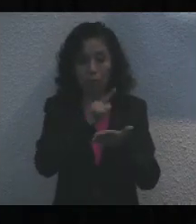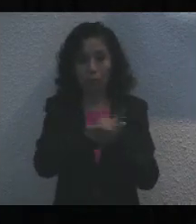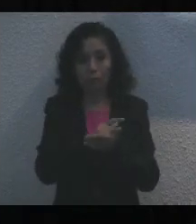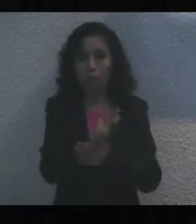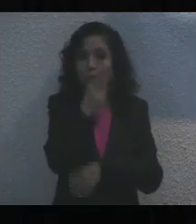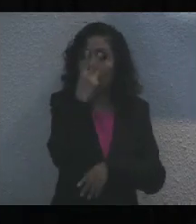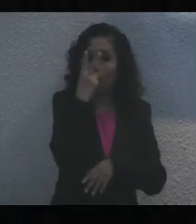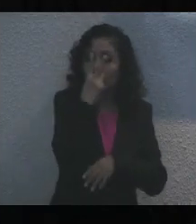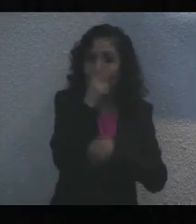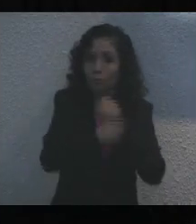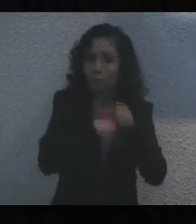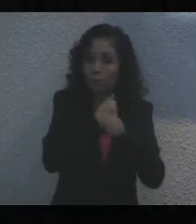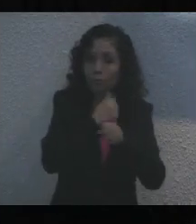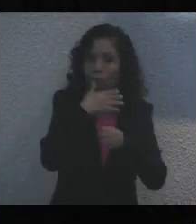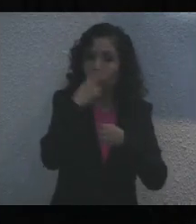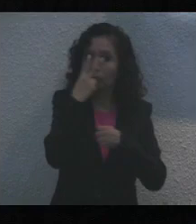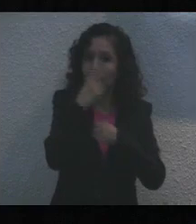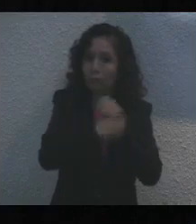dos años.